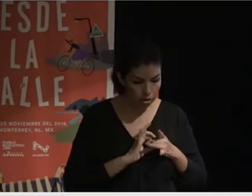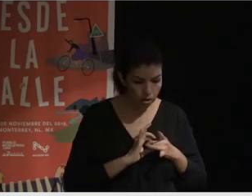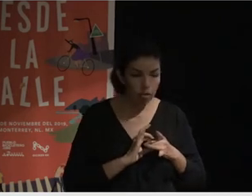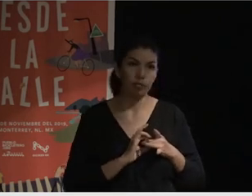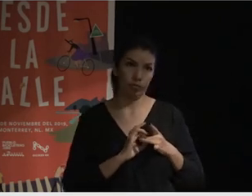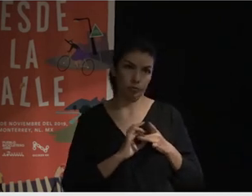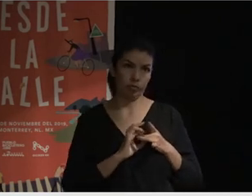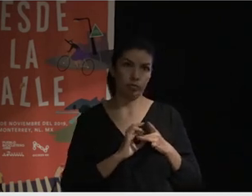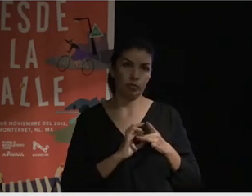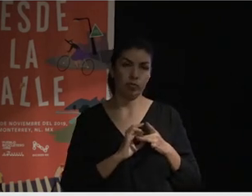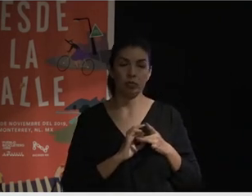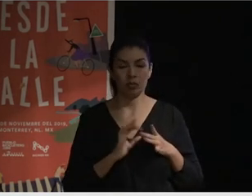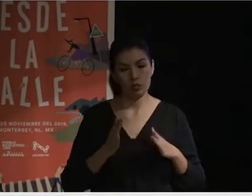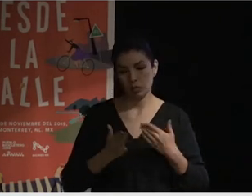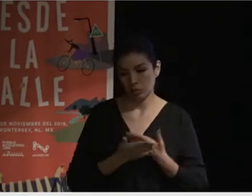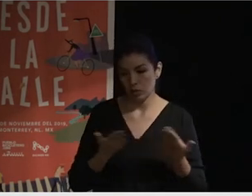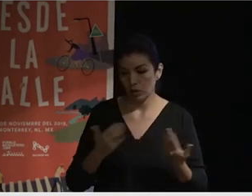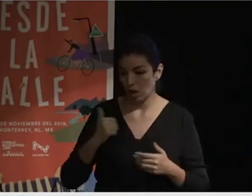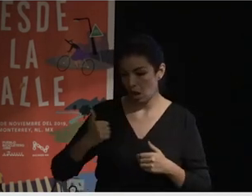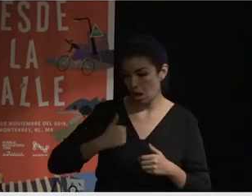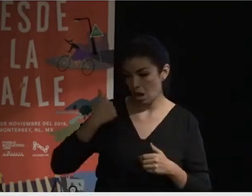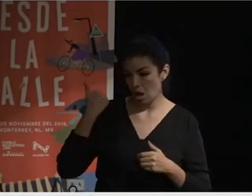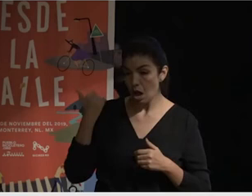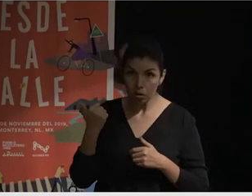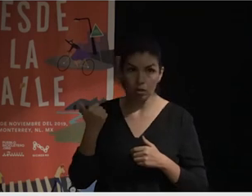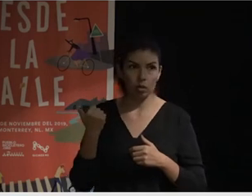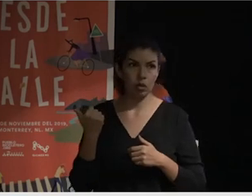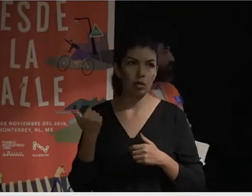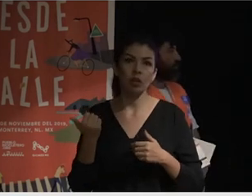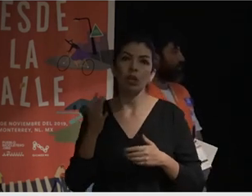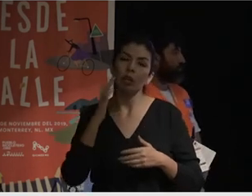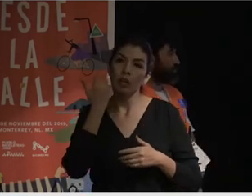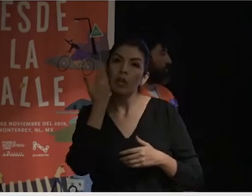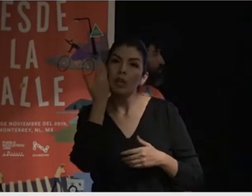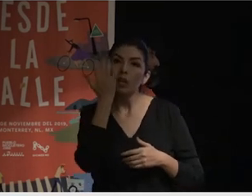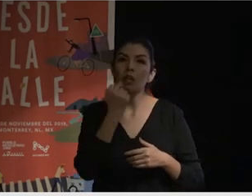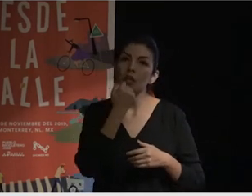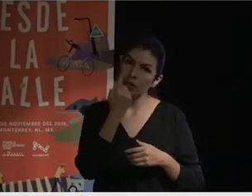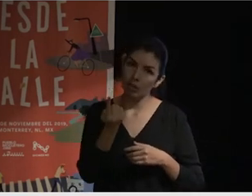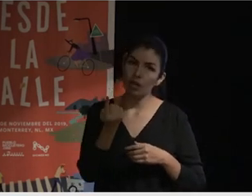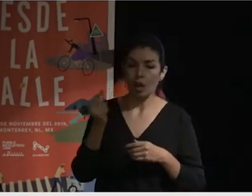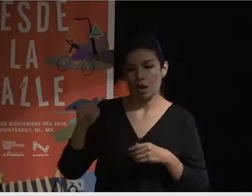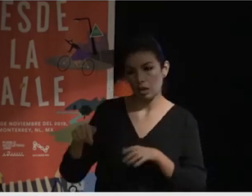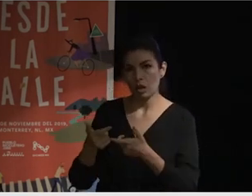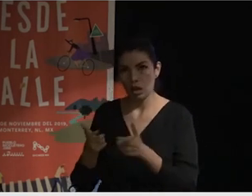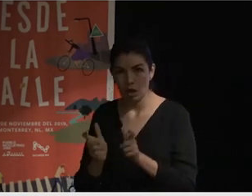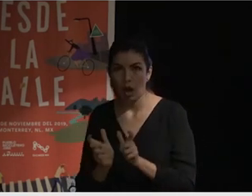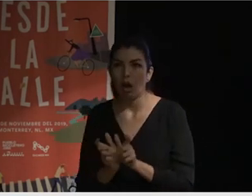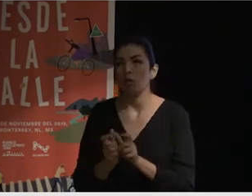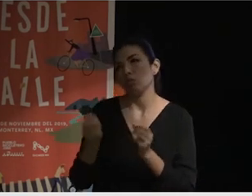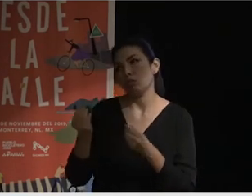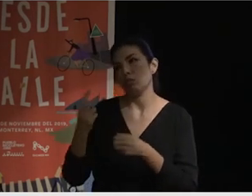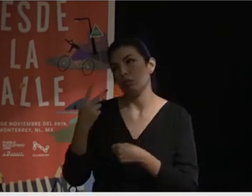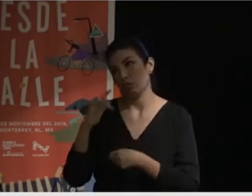rollo, ¿no? Y bueno, aprovechando ya la última intervención, pues para agradecerle a toda la banda del Pueblo Bicicletero la invitación y que se hayan fletado a